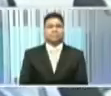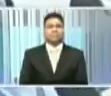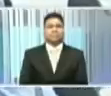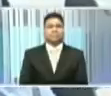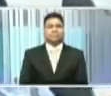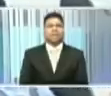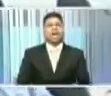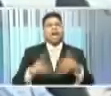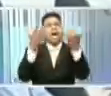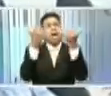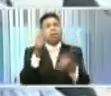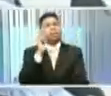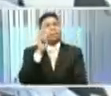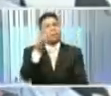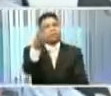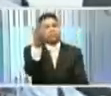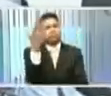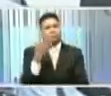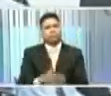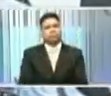Ahora, fíjense ustedes.